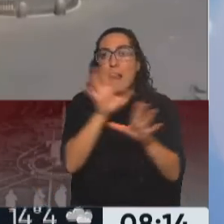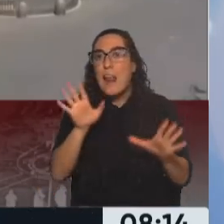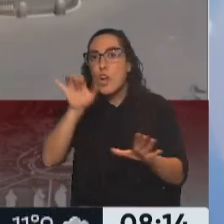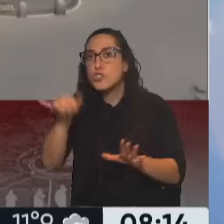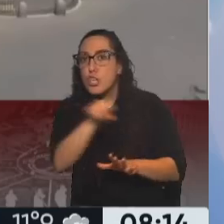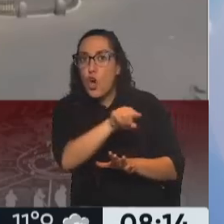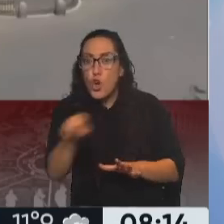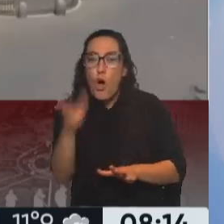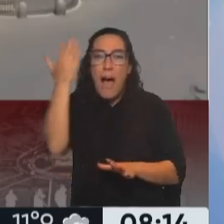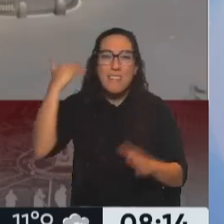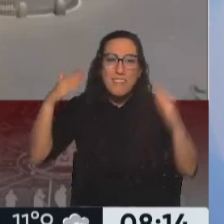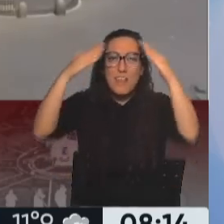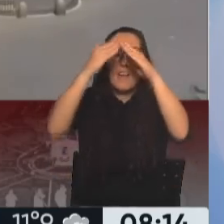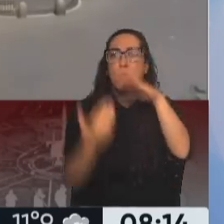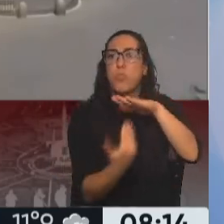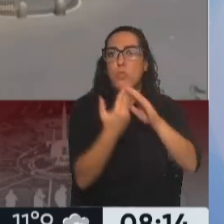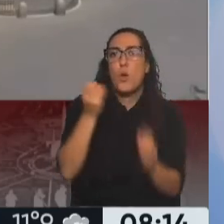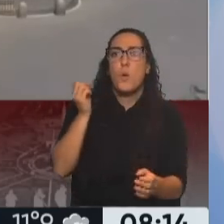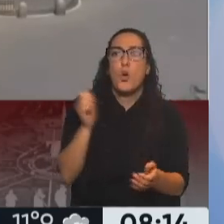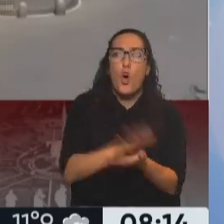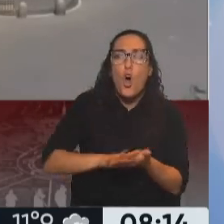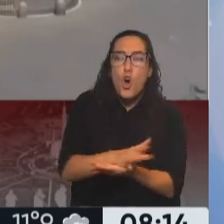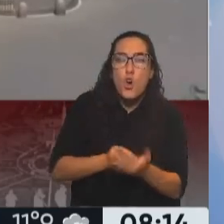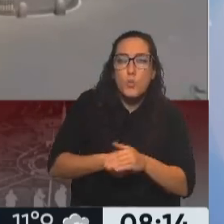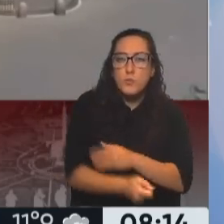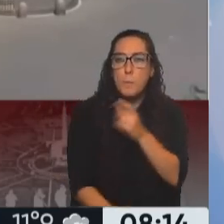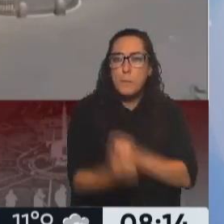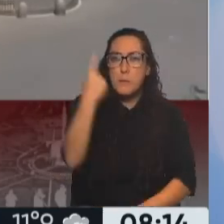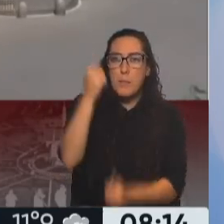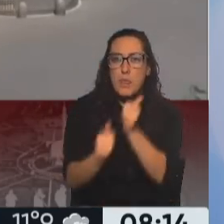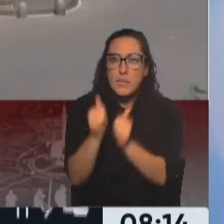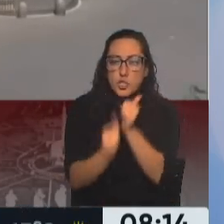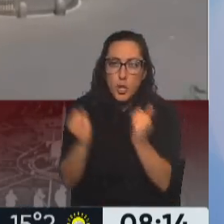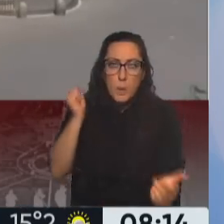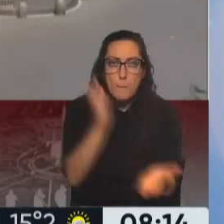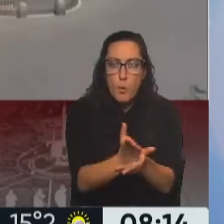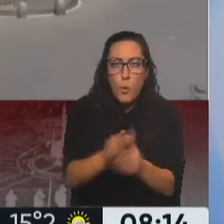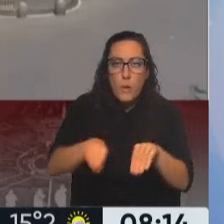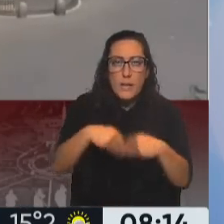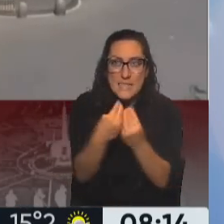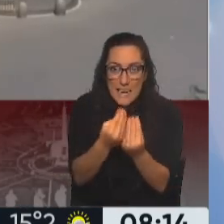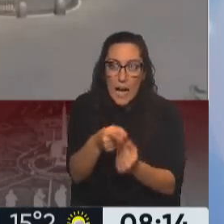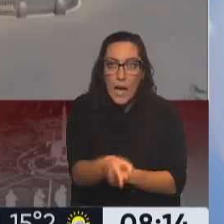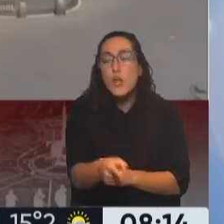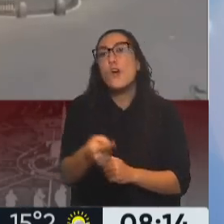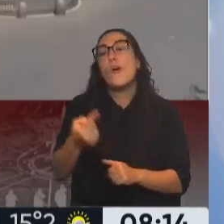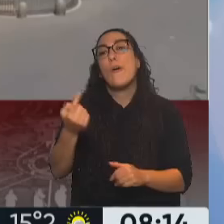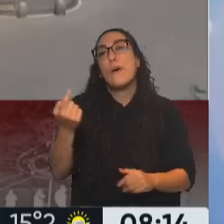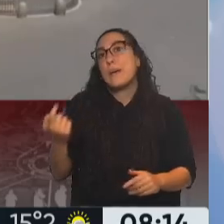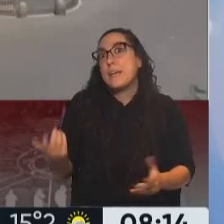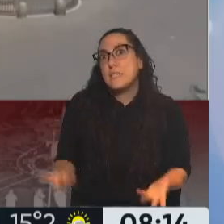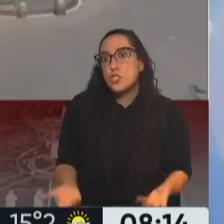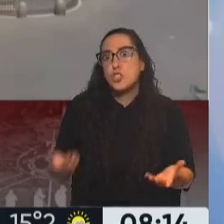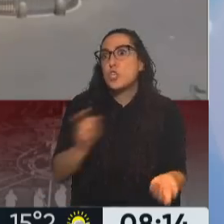un cardenal que fue juzgado y condenado por corrupción, primera vez en la historia que en el Vaticano se hace esto, y esto también es una cosa que tiene que ver con